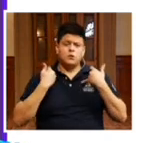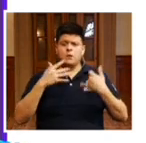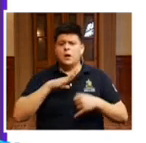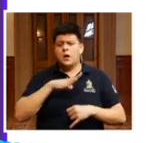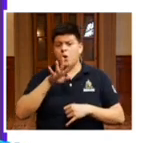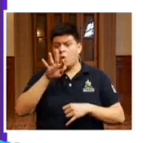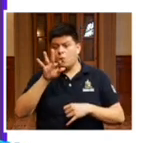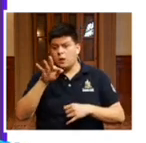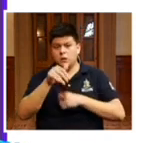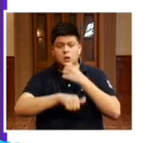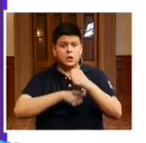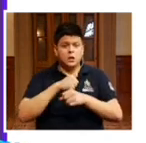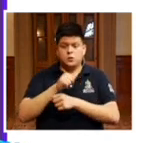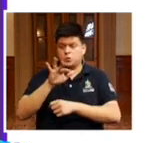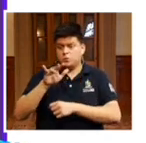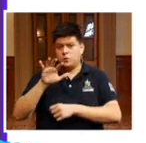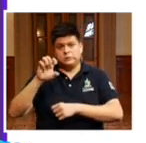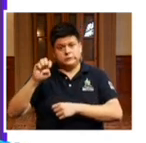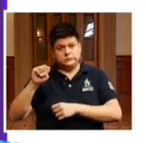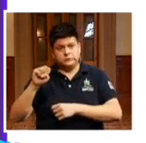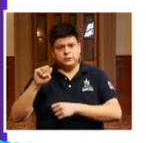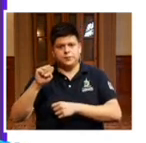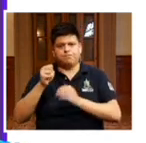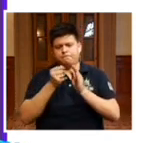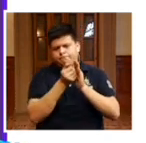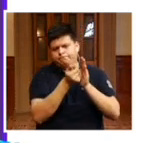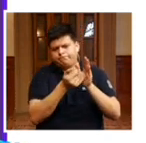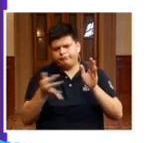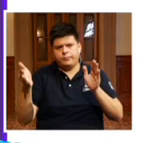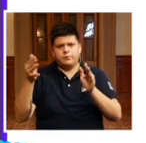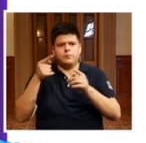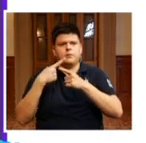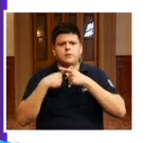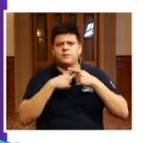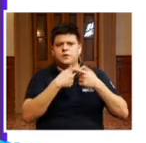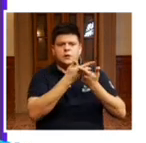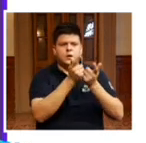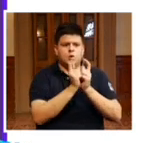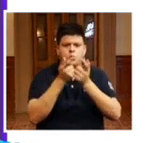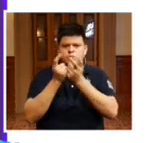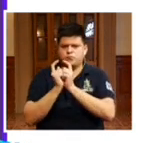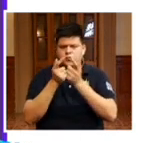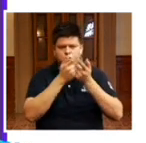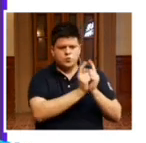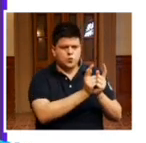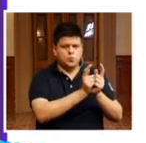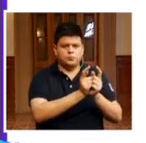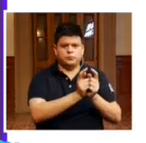40, 50, 60 y todos los grupos etarios, y